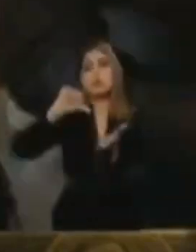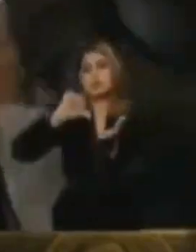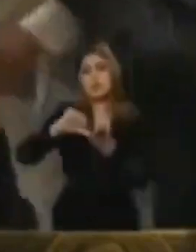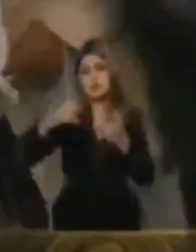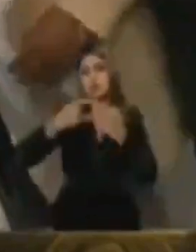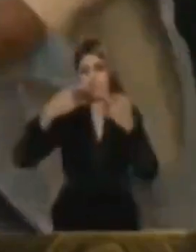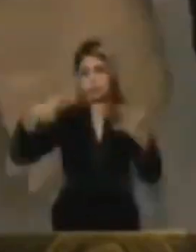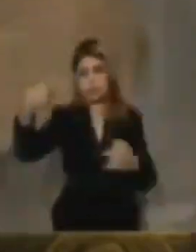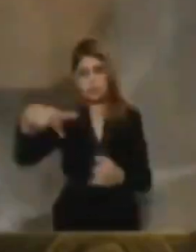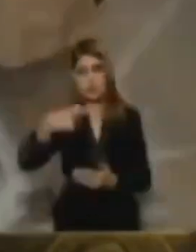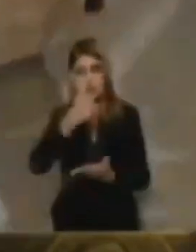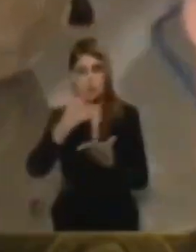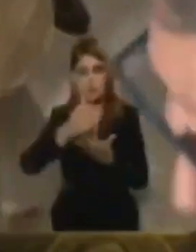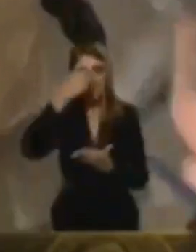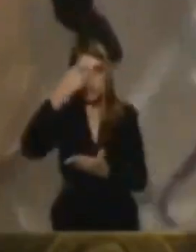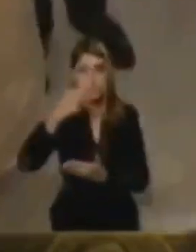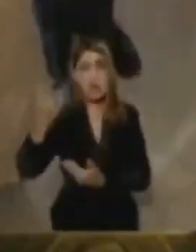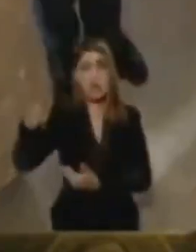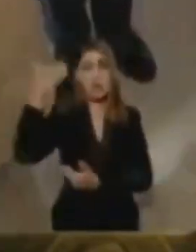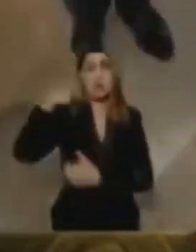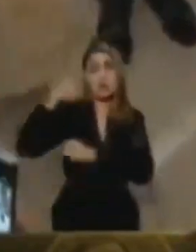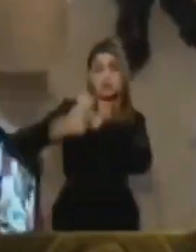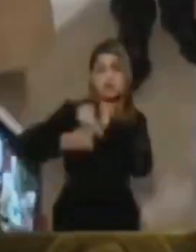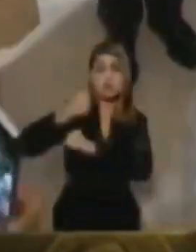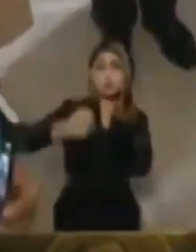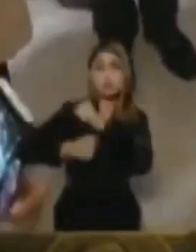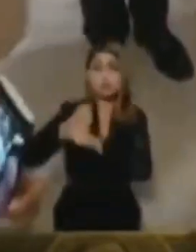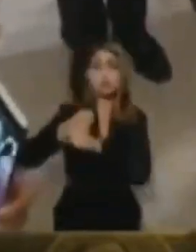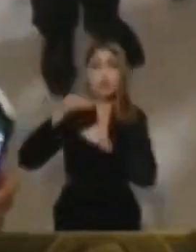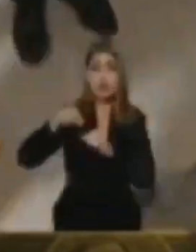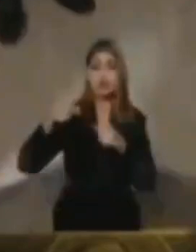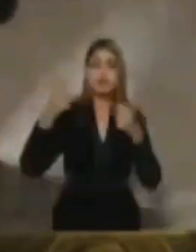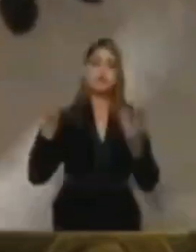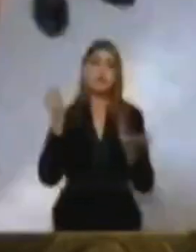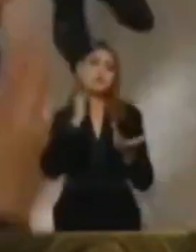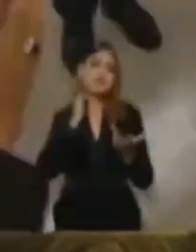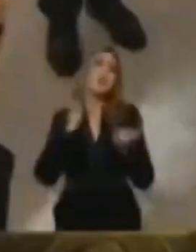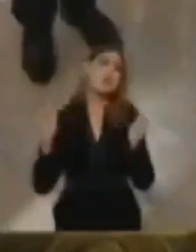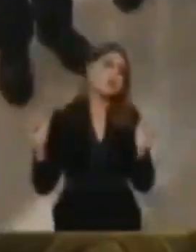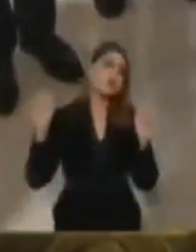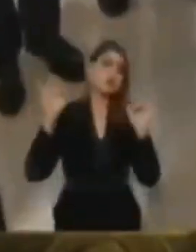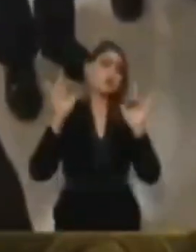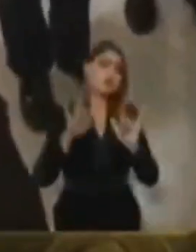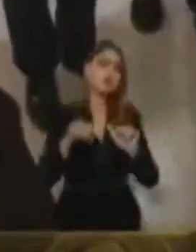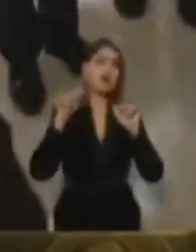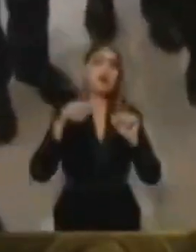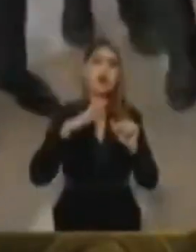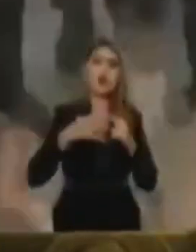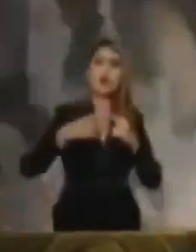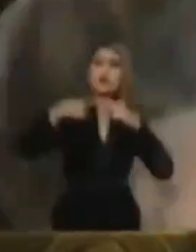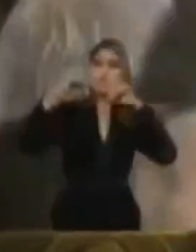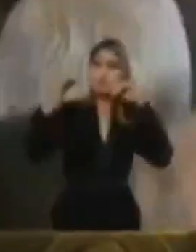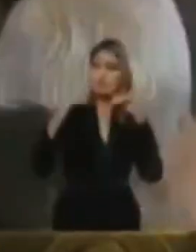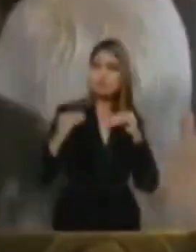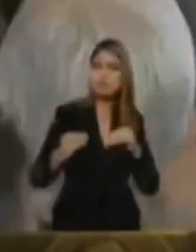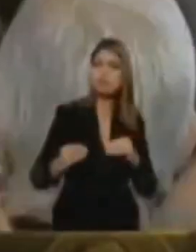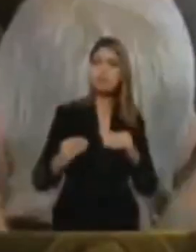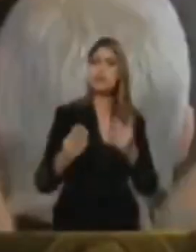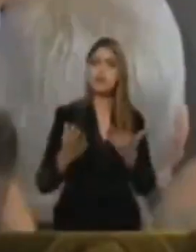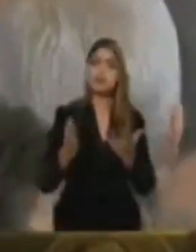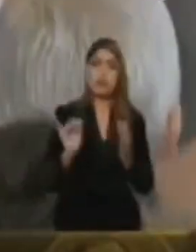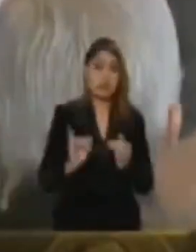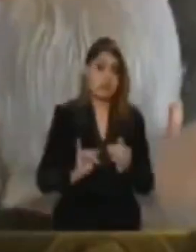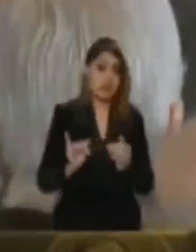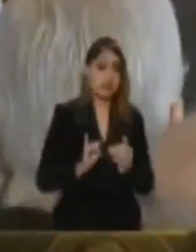años fue la sede del Senado de la República. Aquí se han presentado debates muy interesantes de la historia